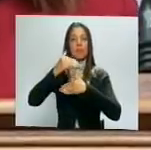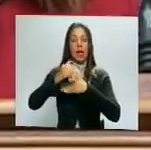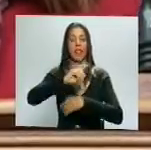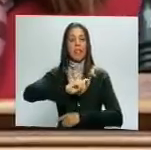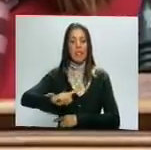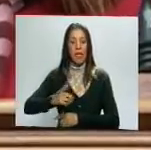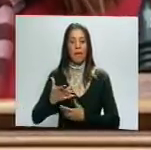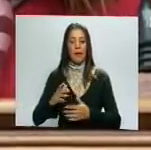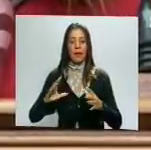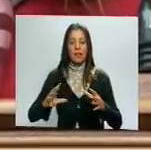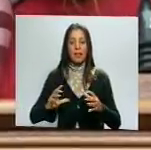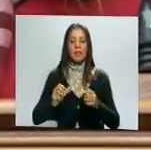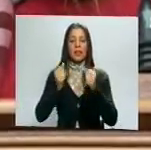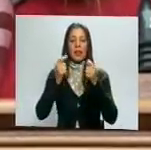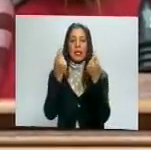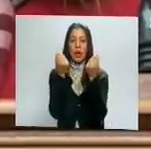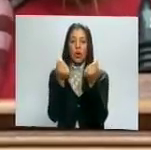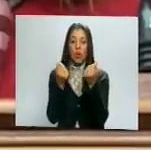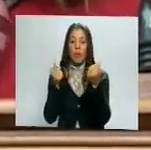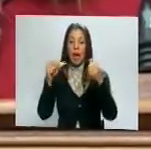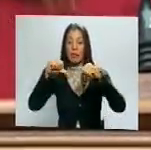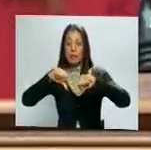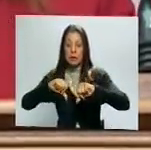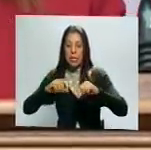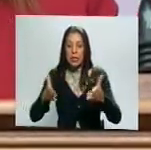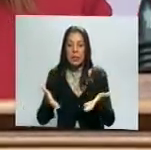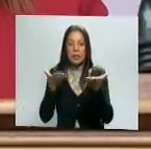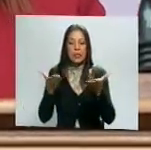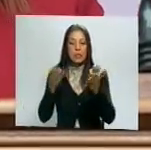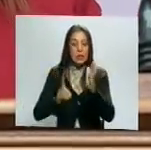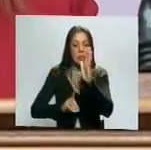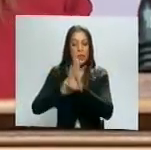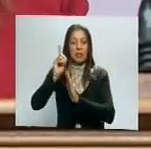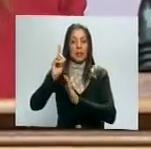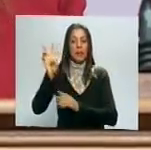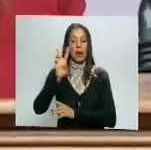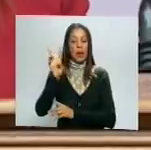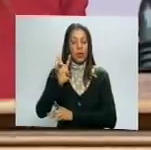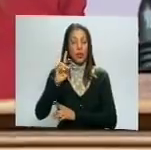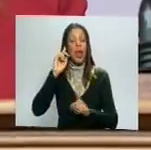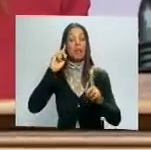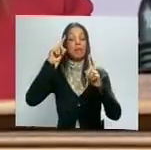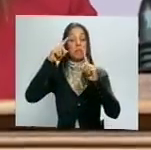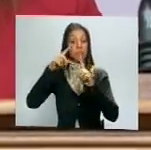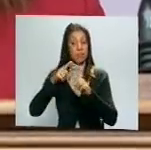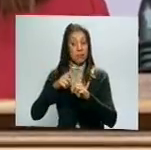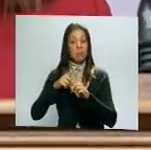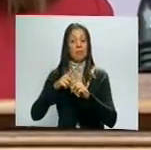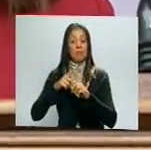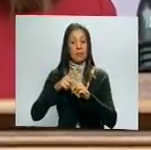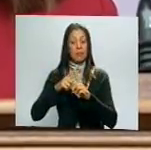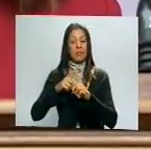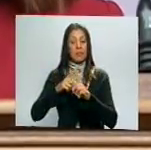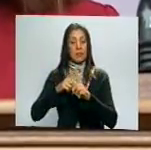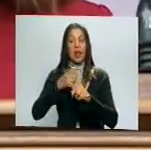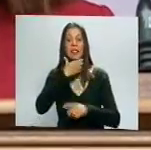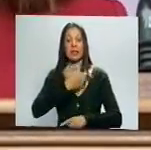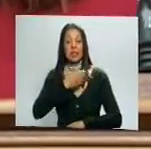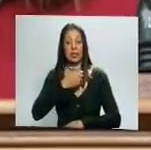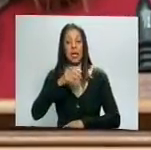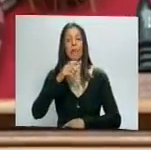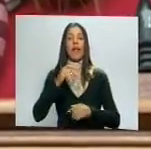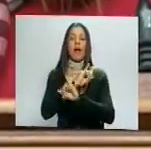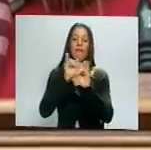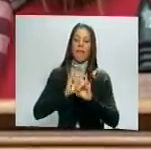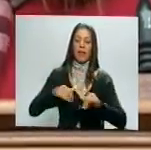en la recuperación económica del país. Es un reto que tenemos para que podamos decir feliz año 2018. Tenemos que hacer